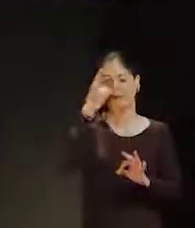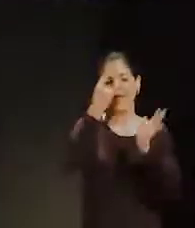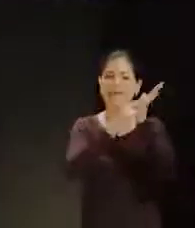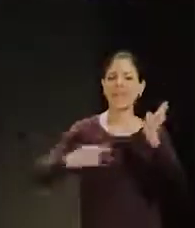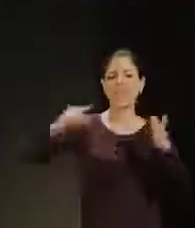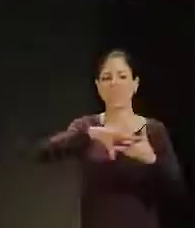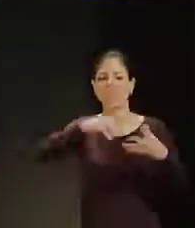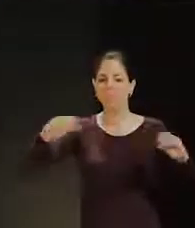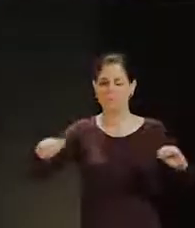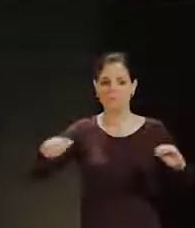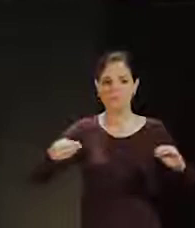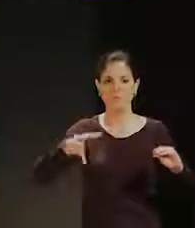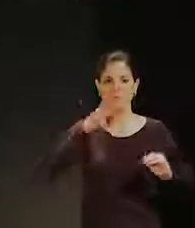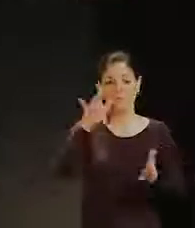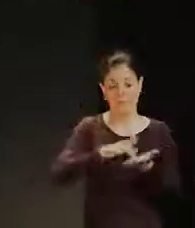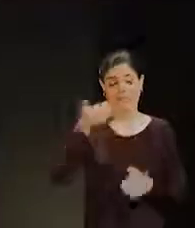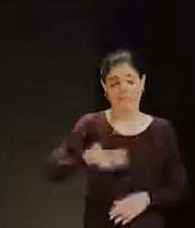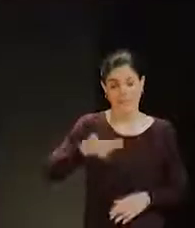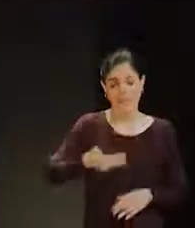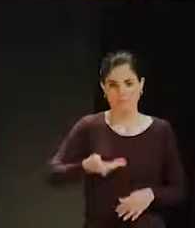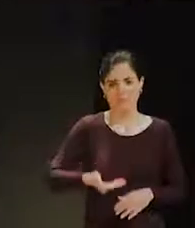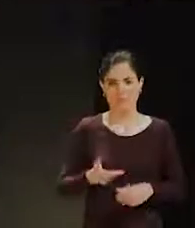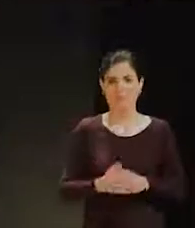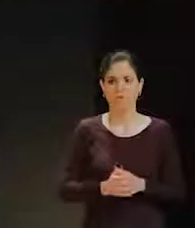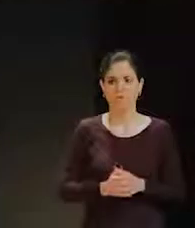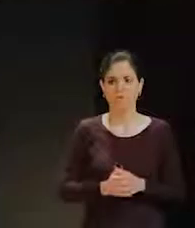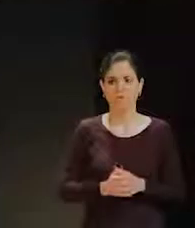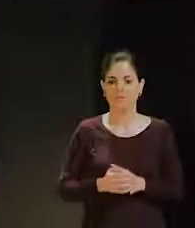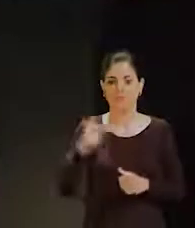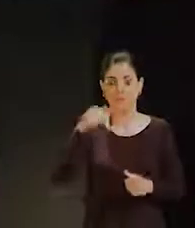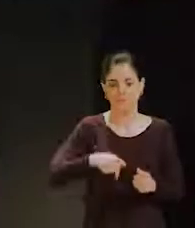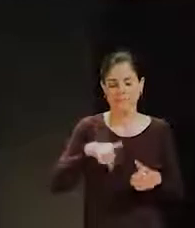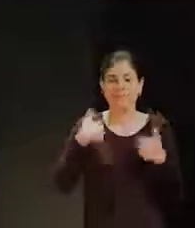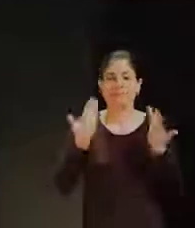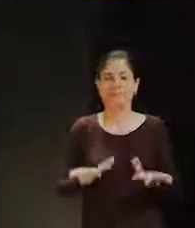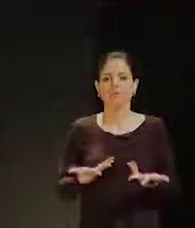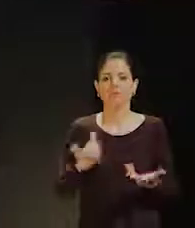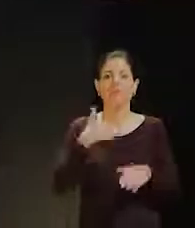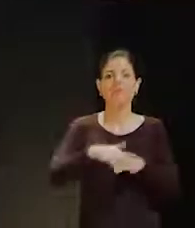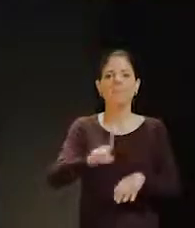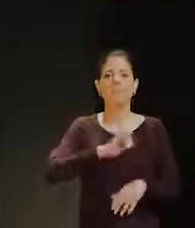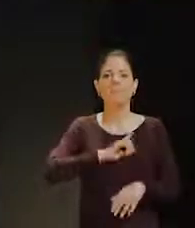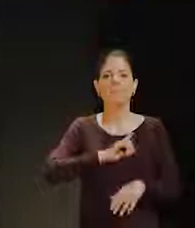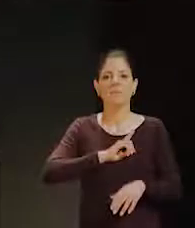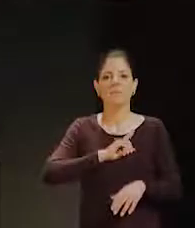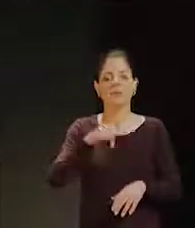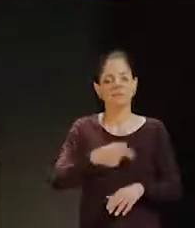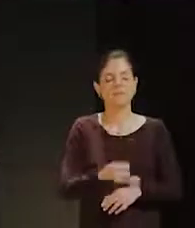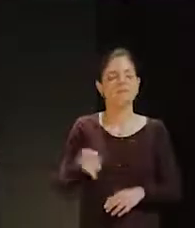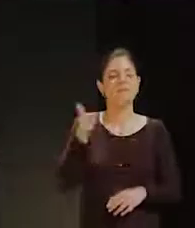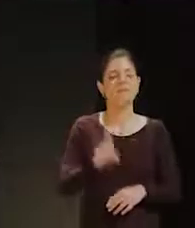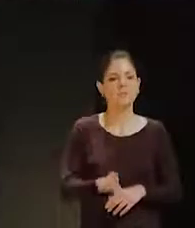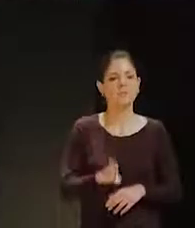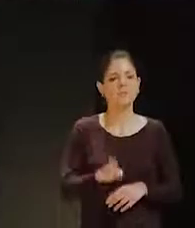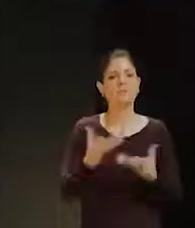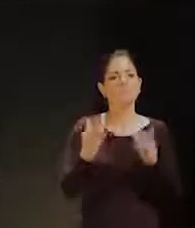neuromuscular, que es lo importante en este caso. Entonces, para mí aquí también es